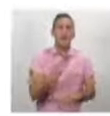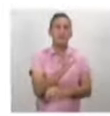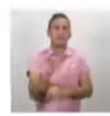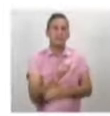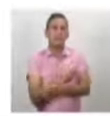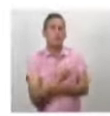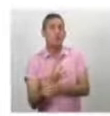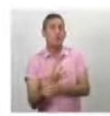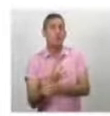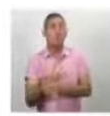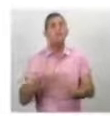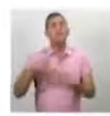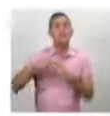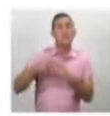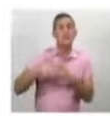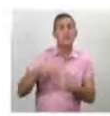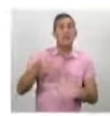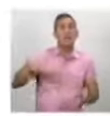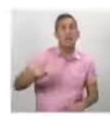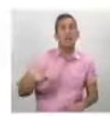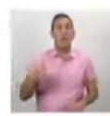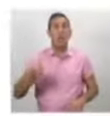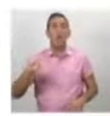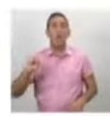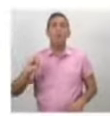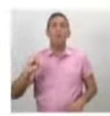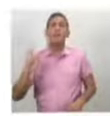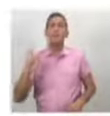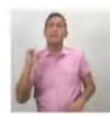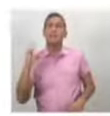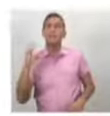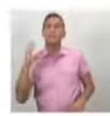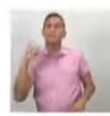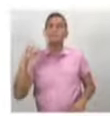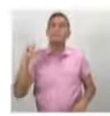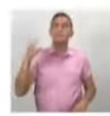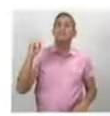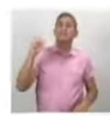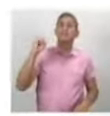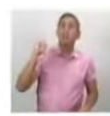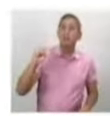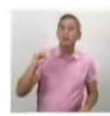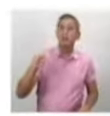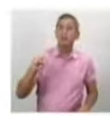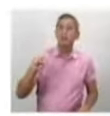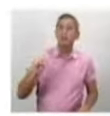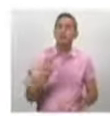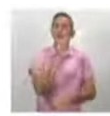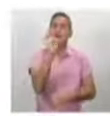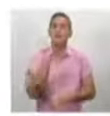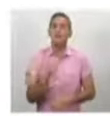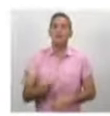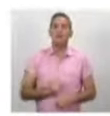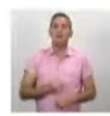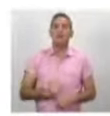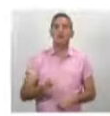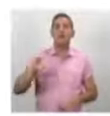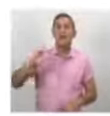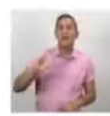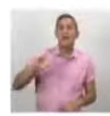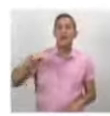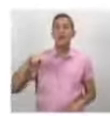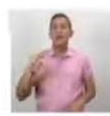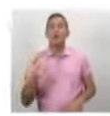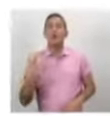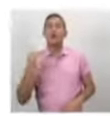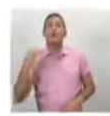Y los plastidios, un elemento esencial en las células eucariotas vegetales. ¿Por qué? Porque